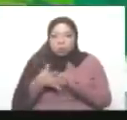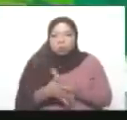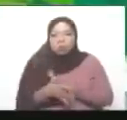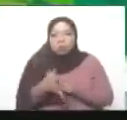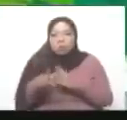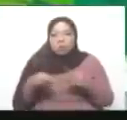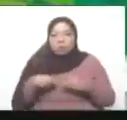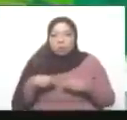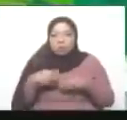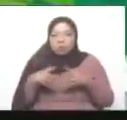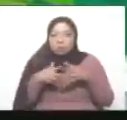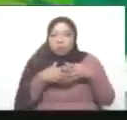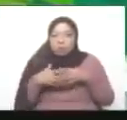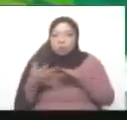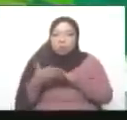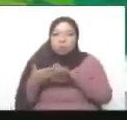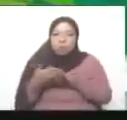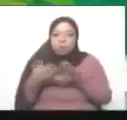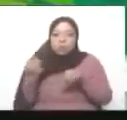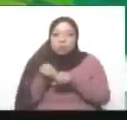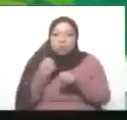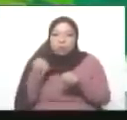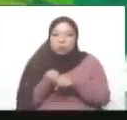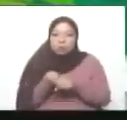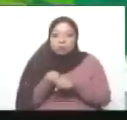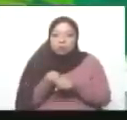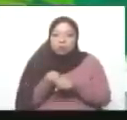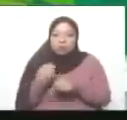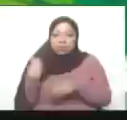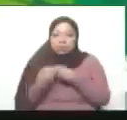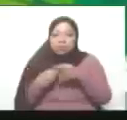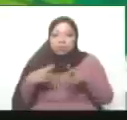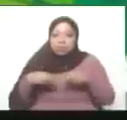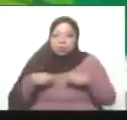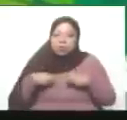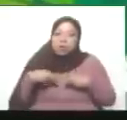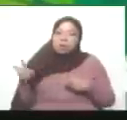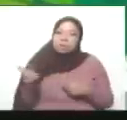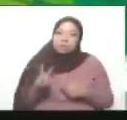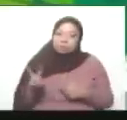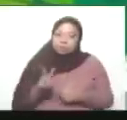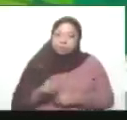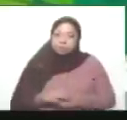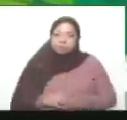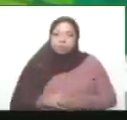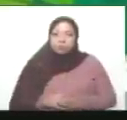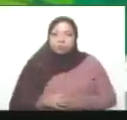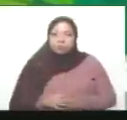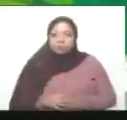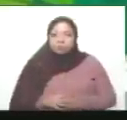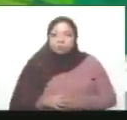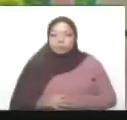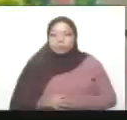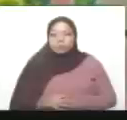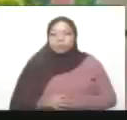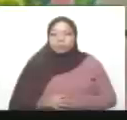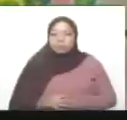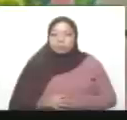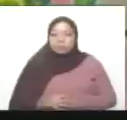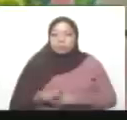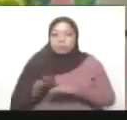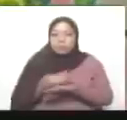amistosamente resuelta en forma que resulta aceptable para ambas partes es un principio